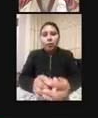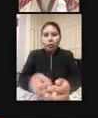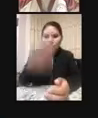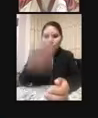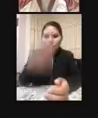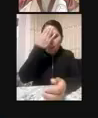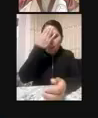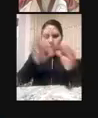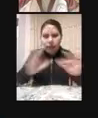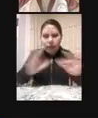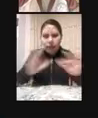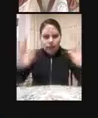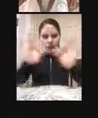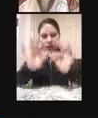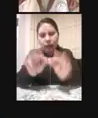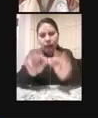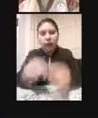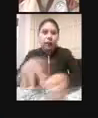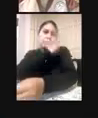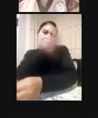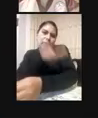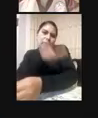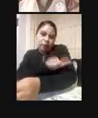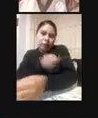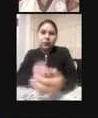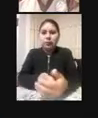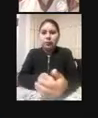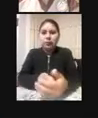muscular. Siguiente, por favor.